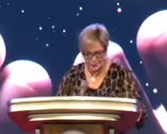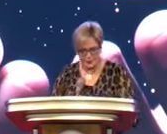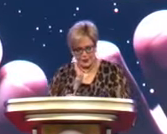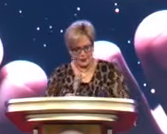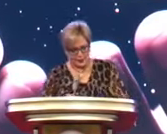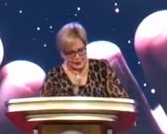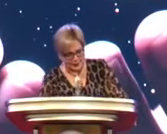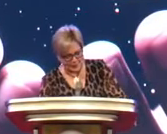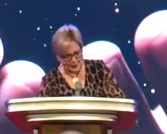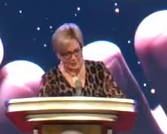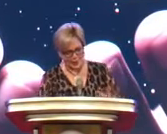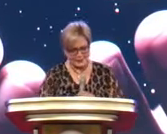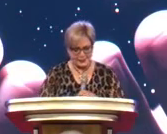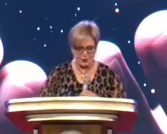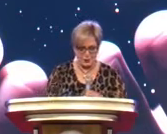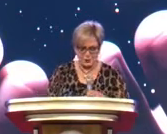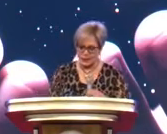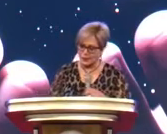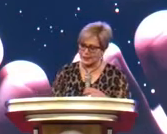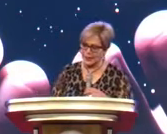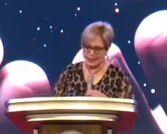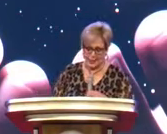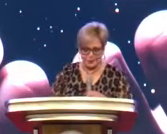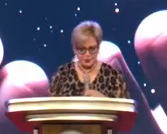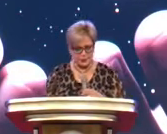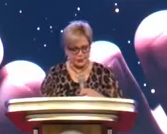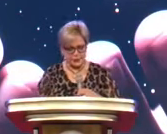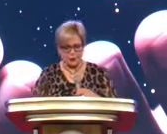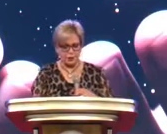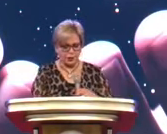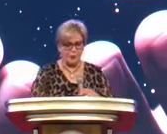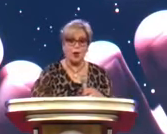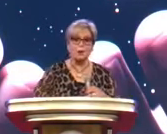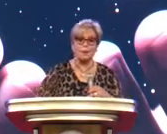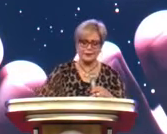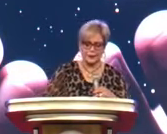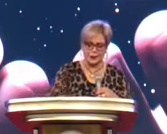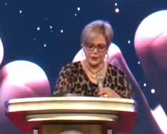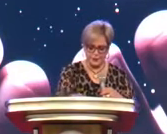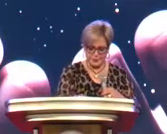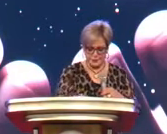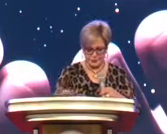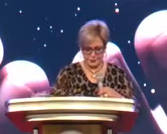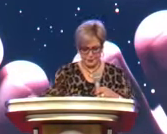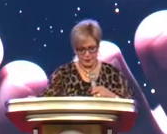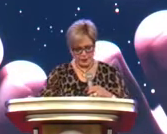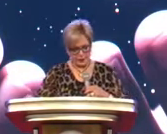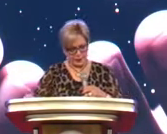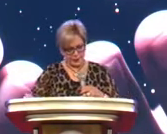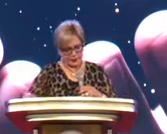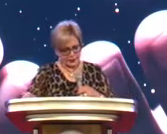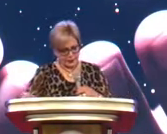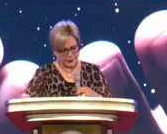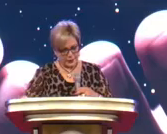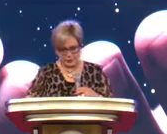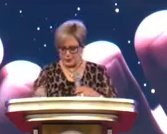Aleluya. La palabra del Señor se encuentra en el capítulo 5, lo que vamos a compartir hoy.